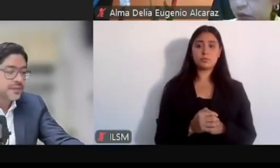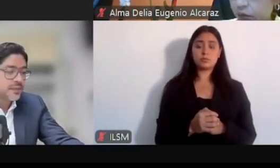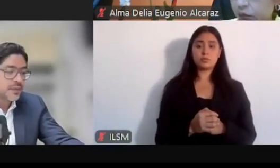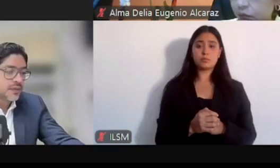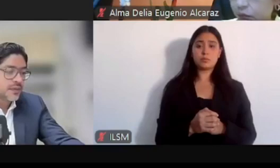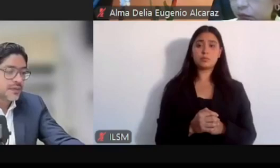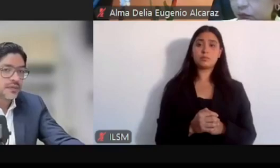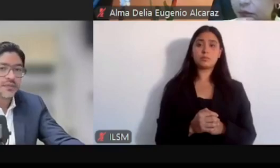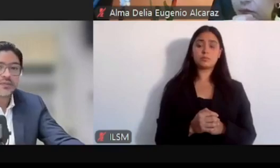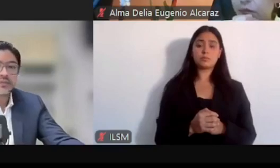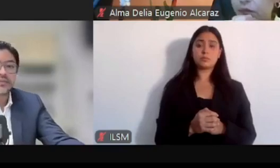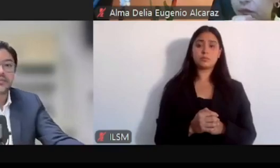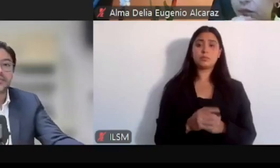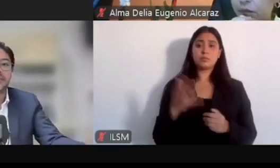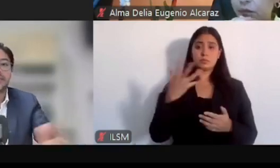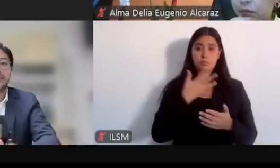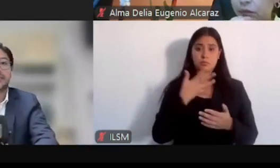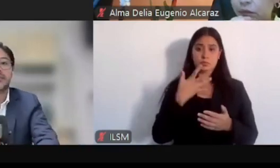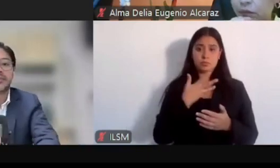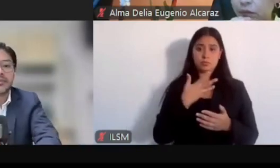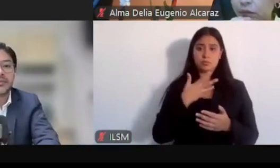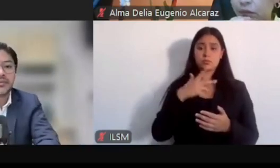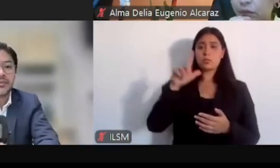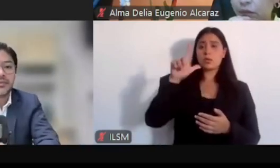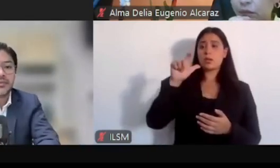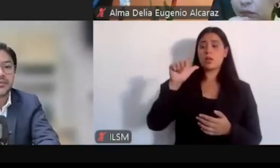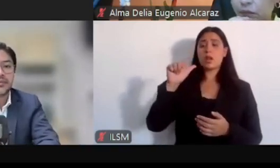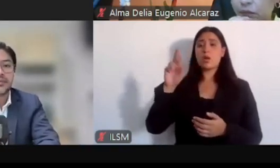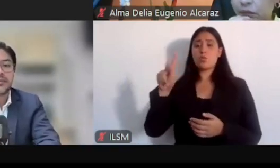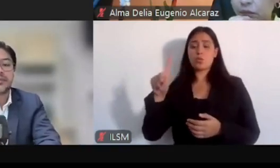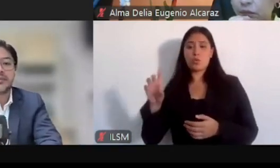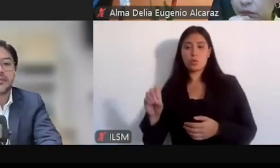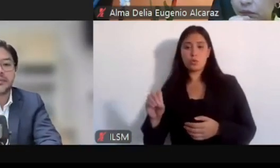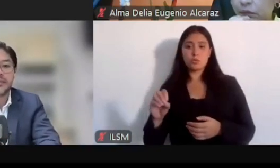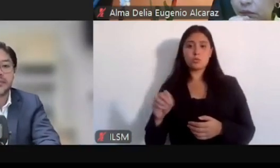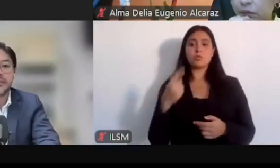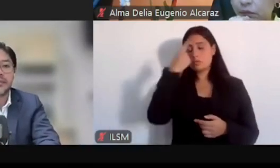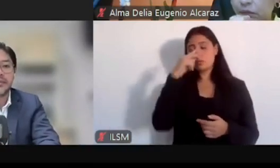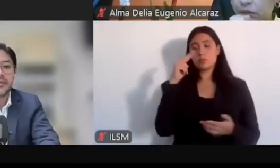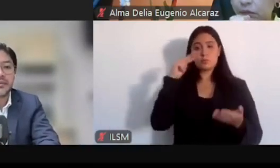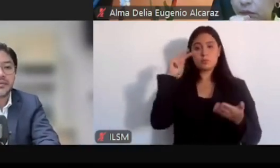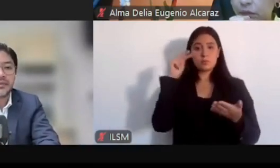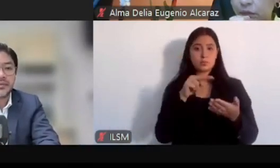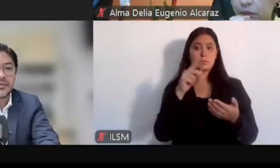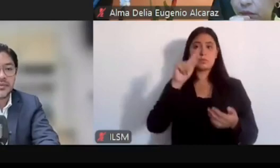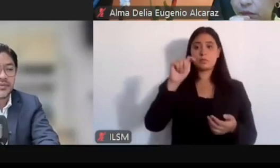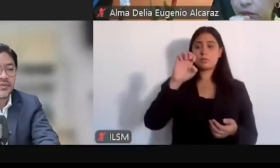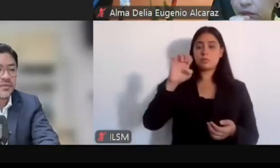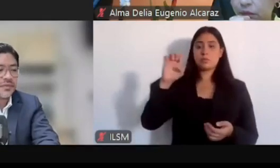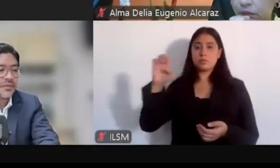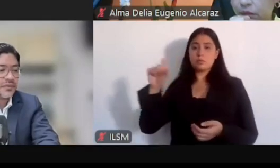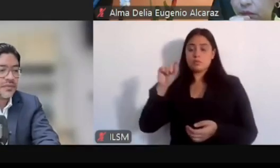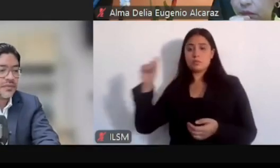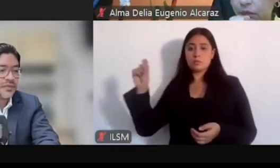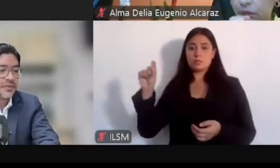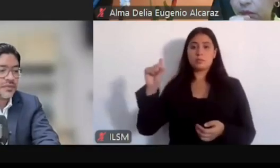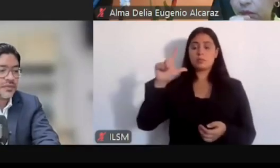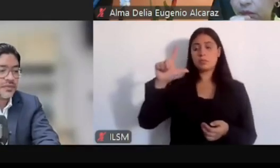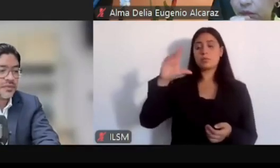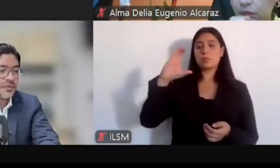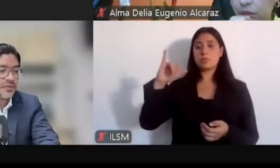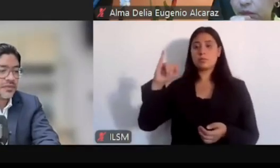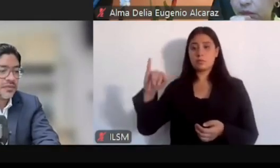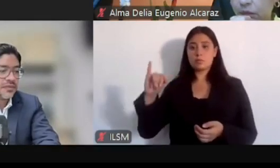resolución corresponde a un laudo Perdón un laudo es identifica con la clave tee dial lci